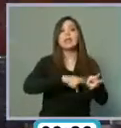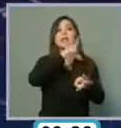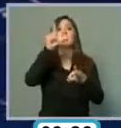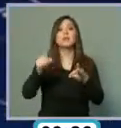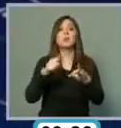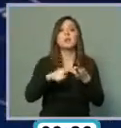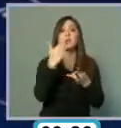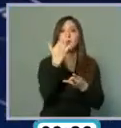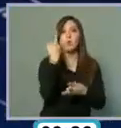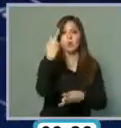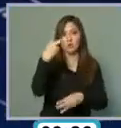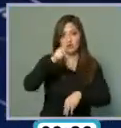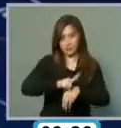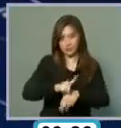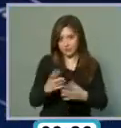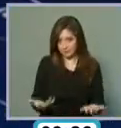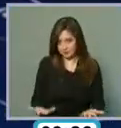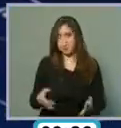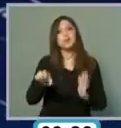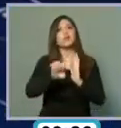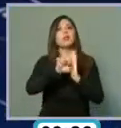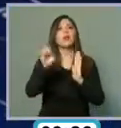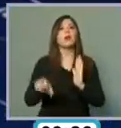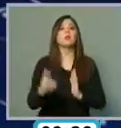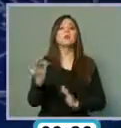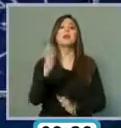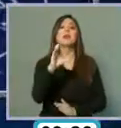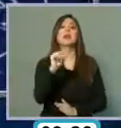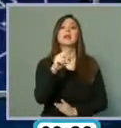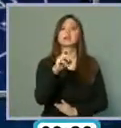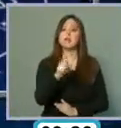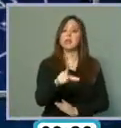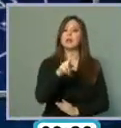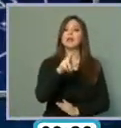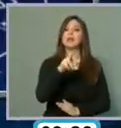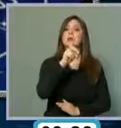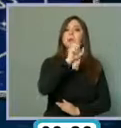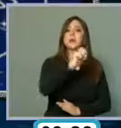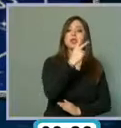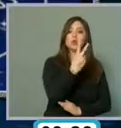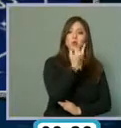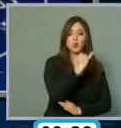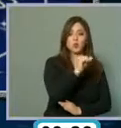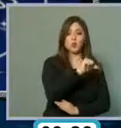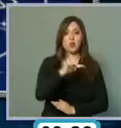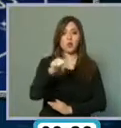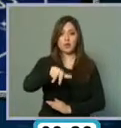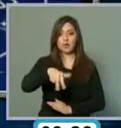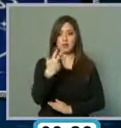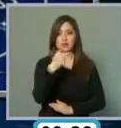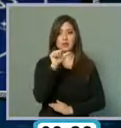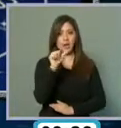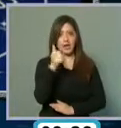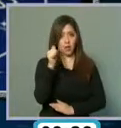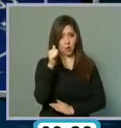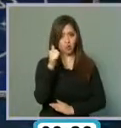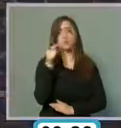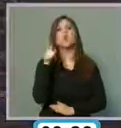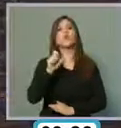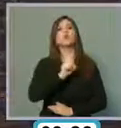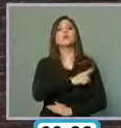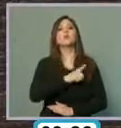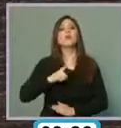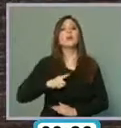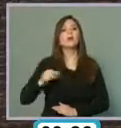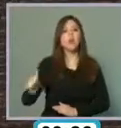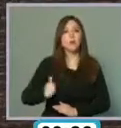que Cáncer empieza el 22 de junio, al 13 de agosto son 52 días y hay que aprovecharlos.